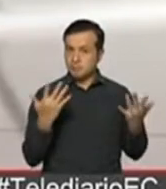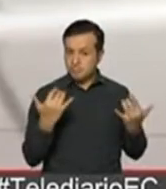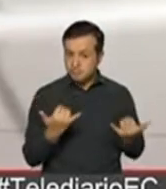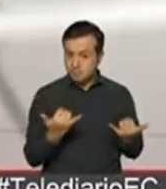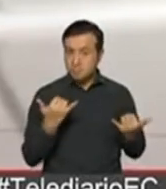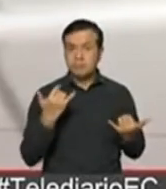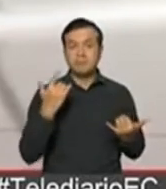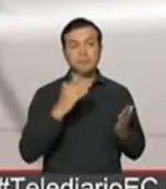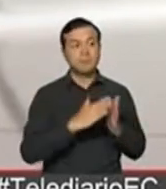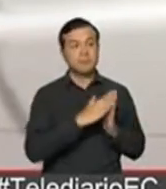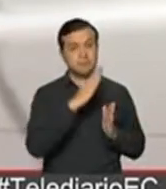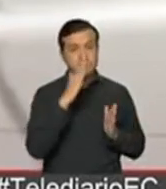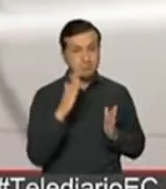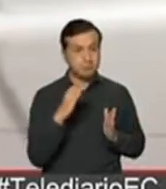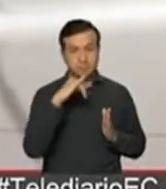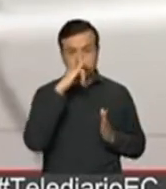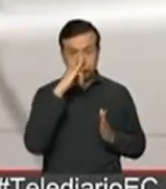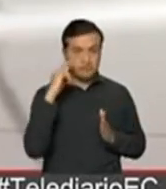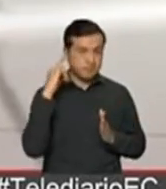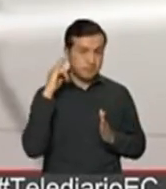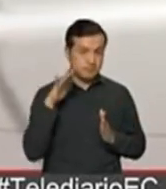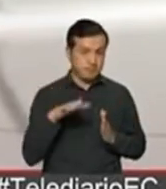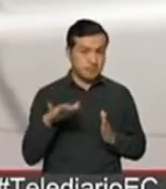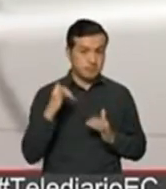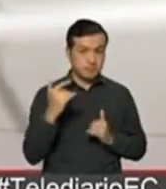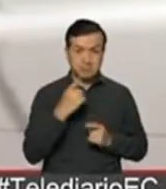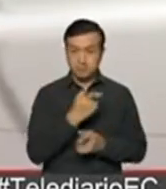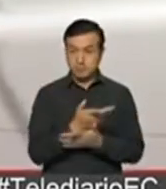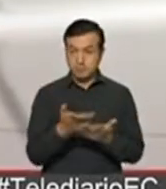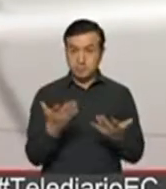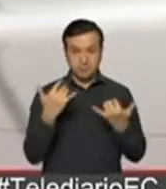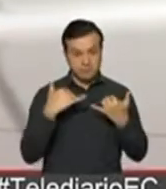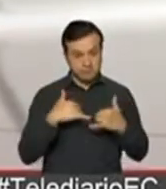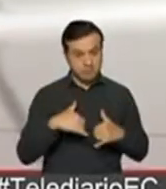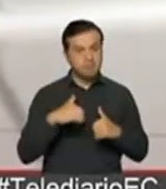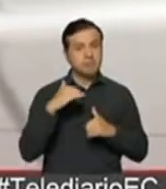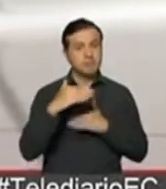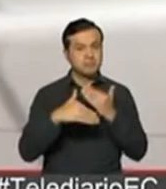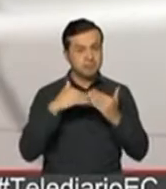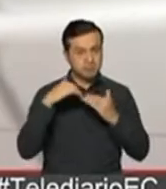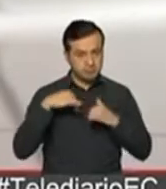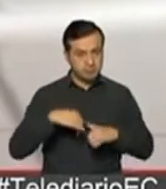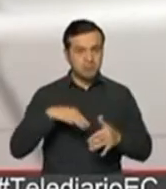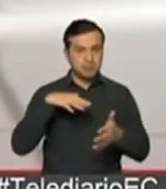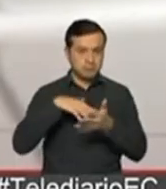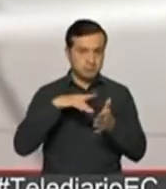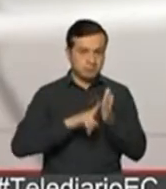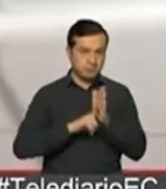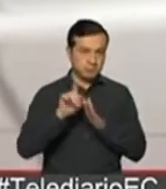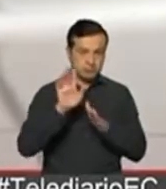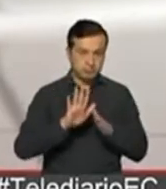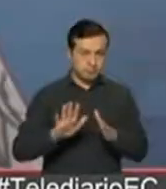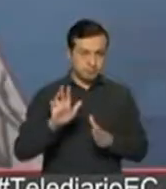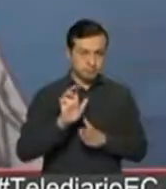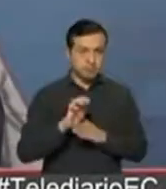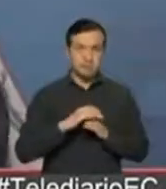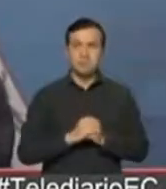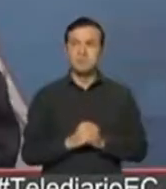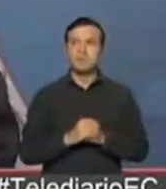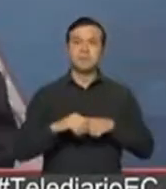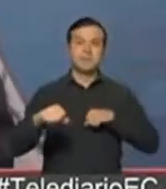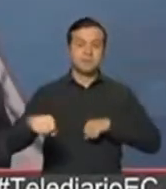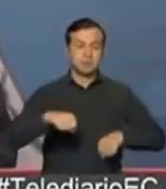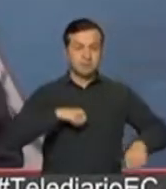la imagen de los niños del de hoy para mantener eso en base del estudio y el desarrollo nacional las